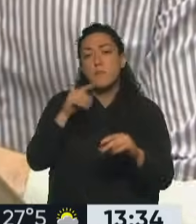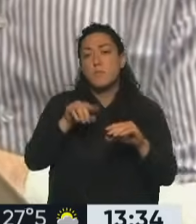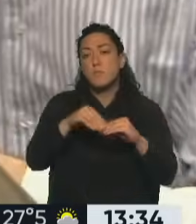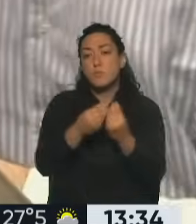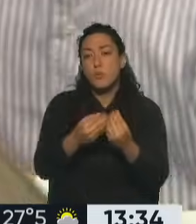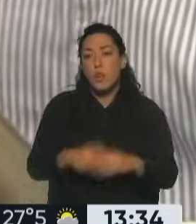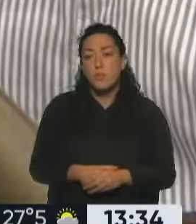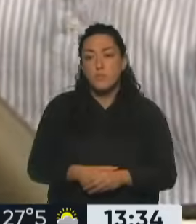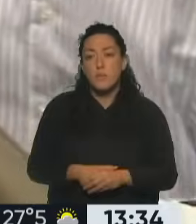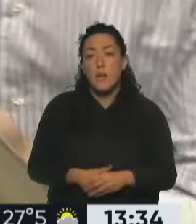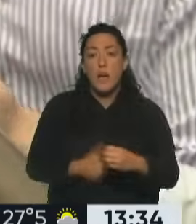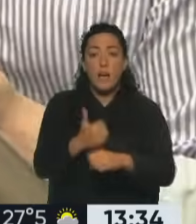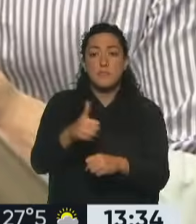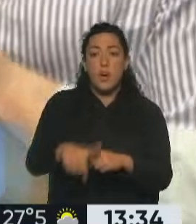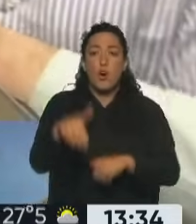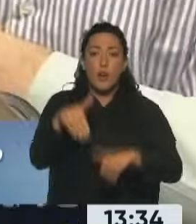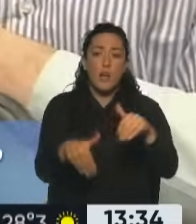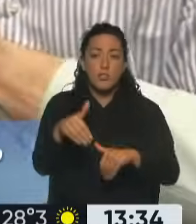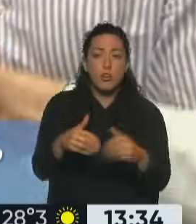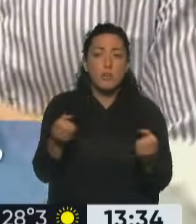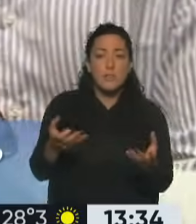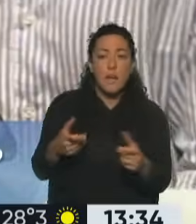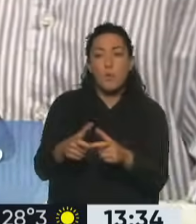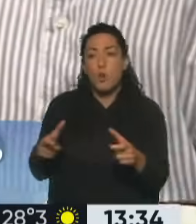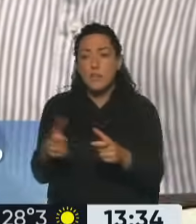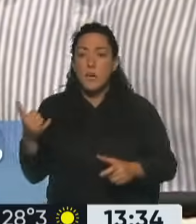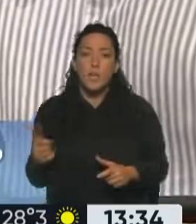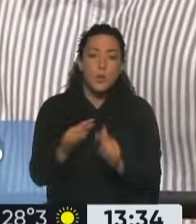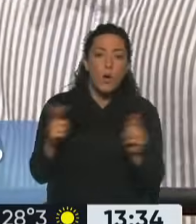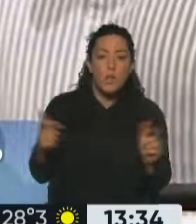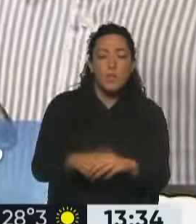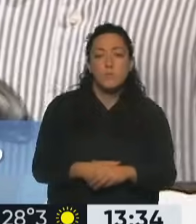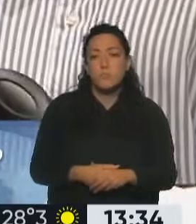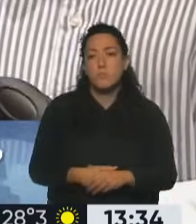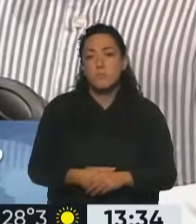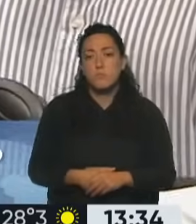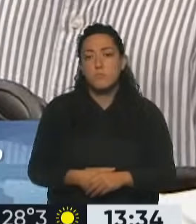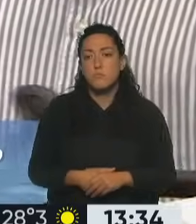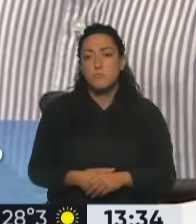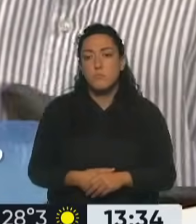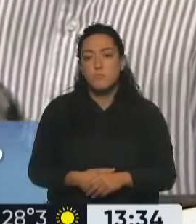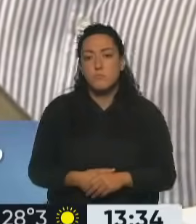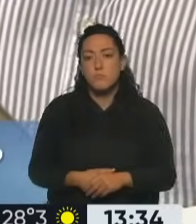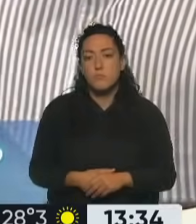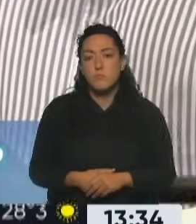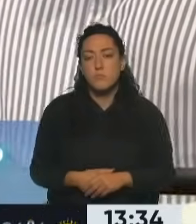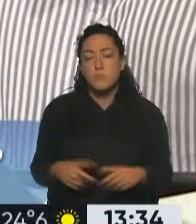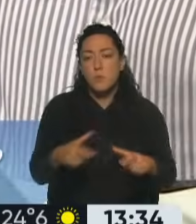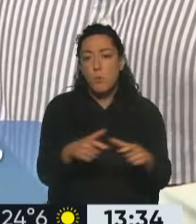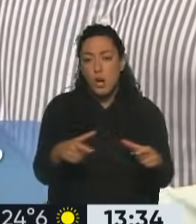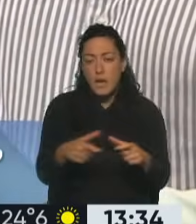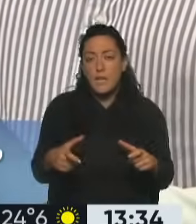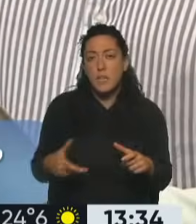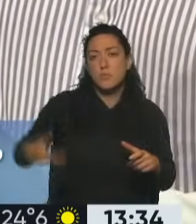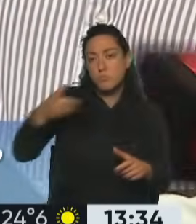marcha la elección hasta acá, digo, en términos de faltante o no de boletas? Digamos, las boletas se están reponiendo, así